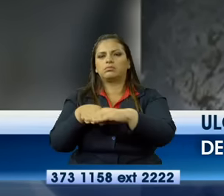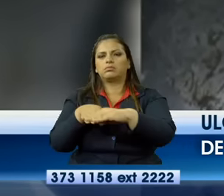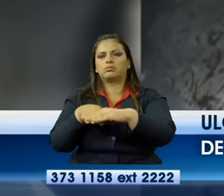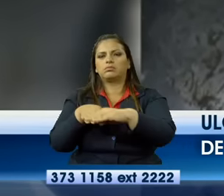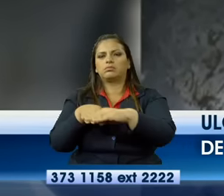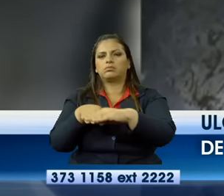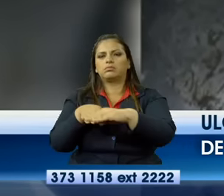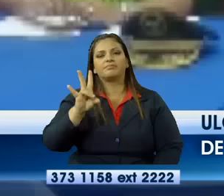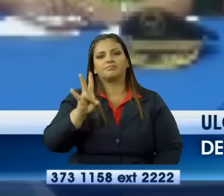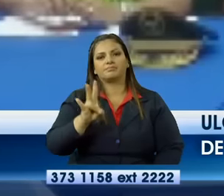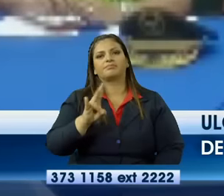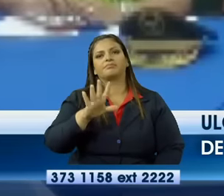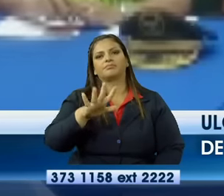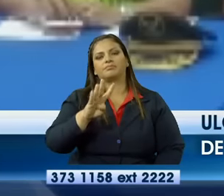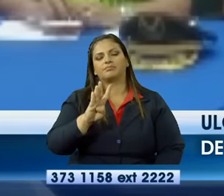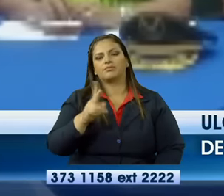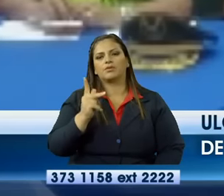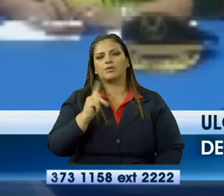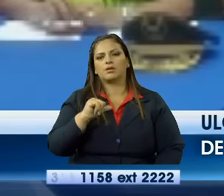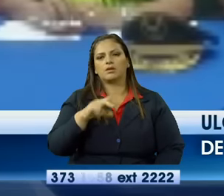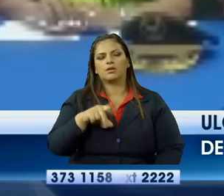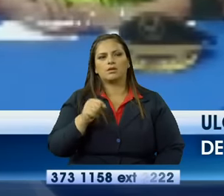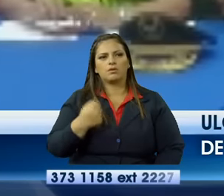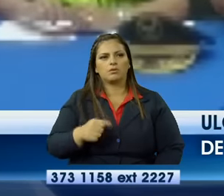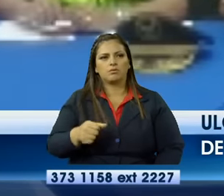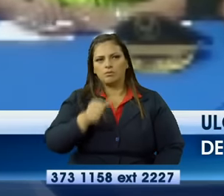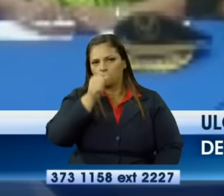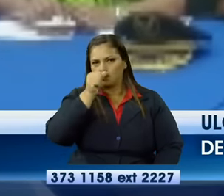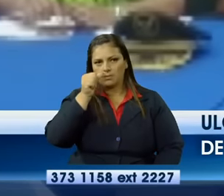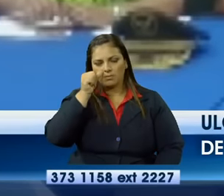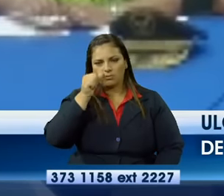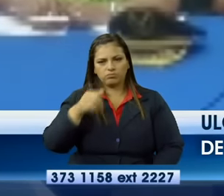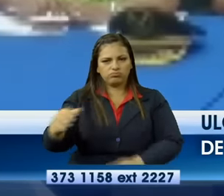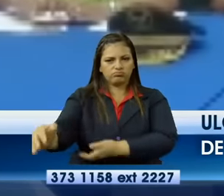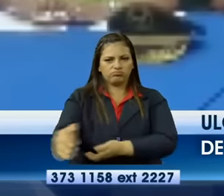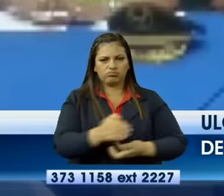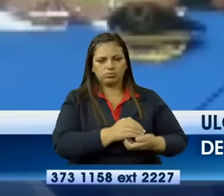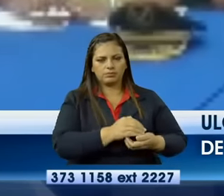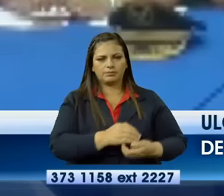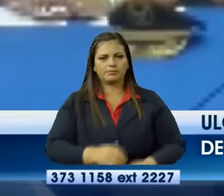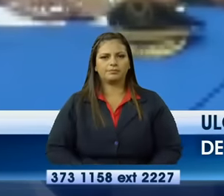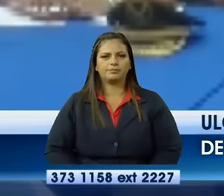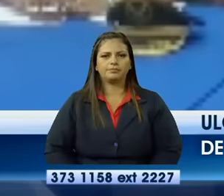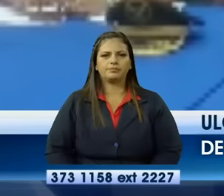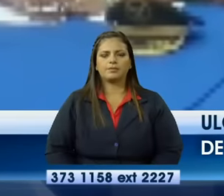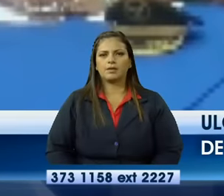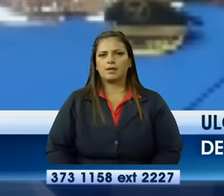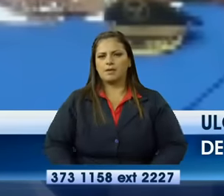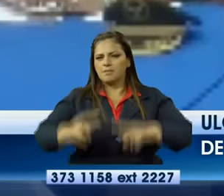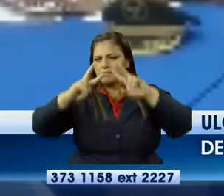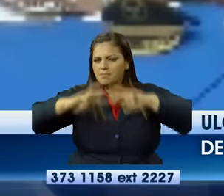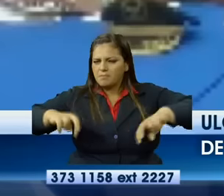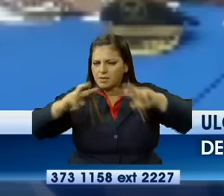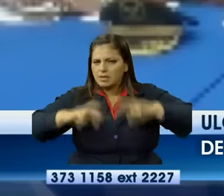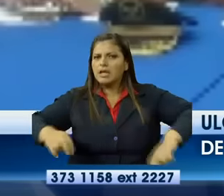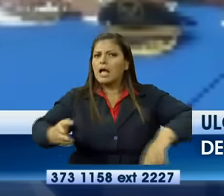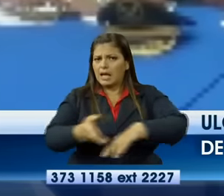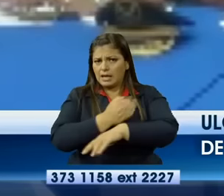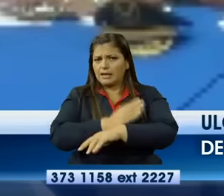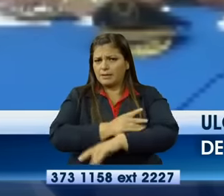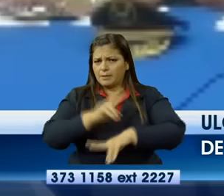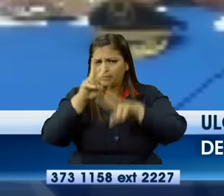de marihuana. Las investigaciones preliminares y que sigue este procedimiento, se determinó que esta droga